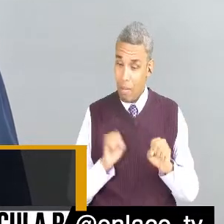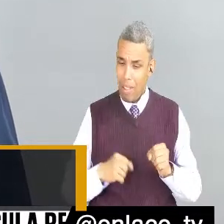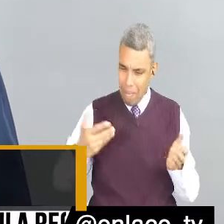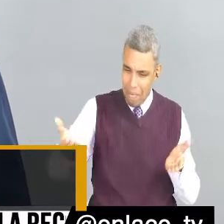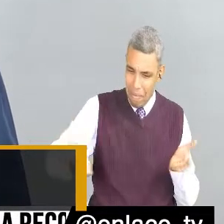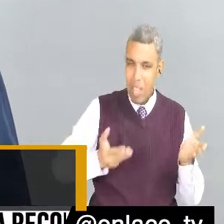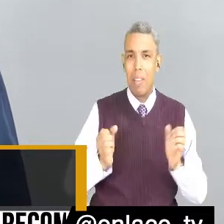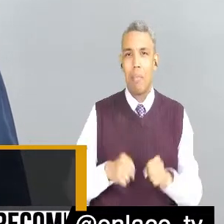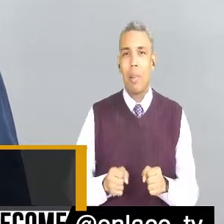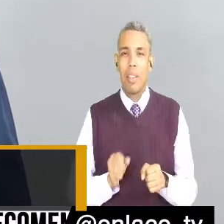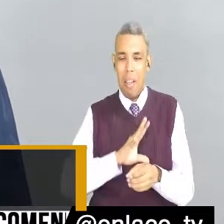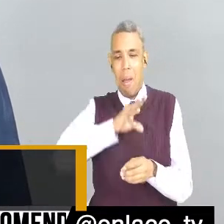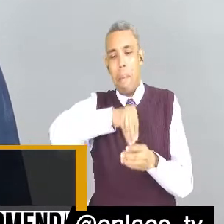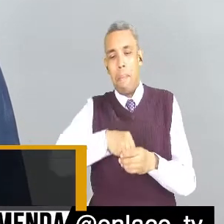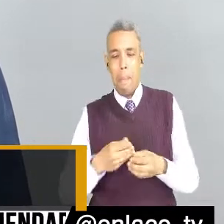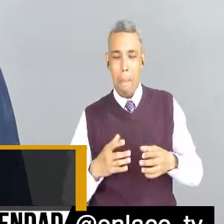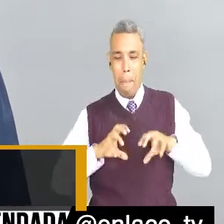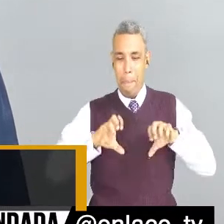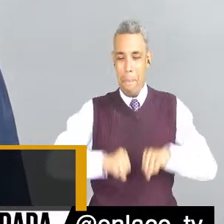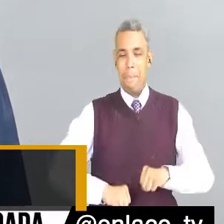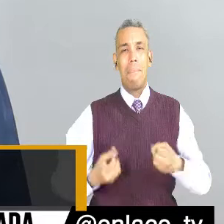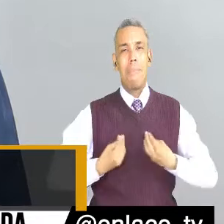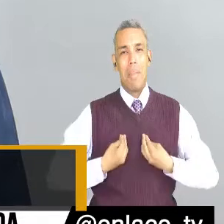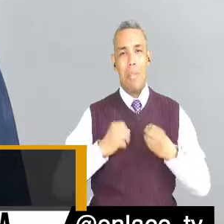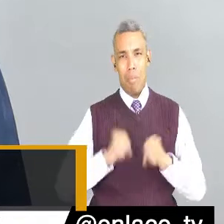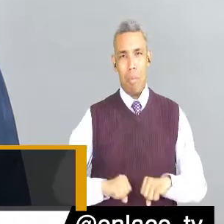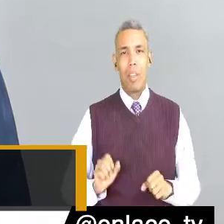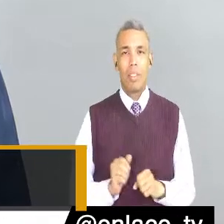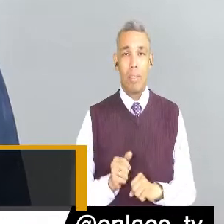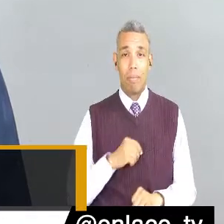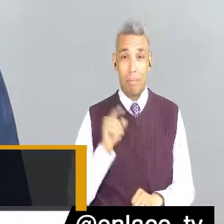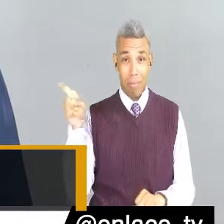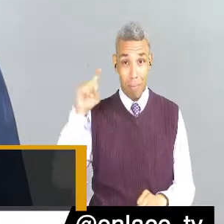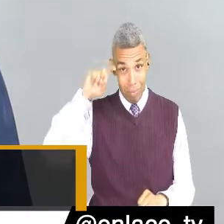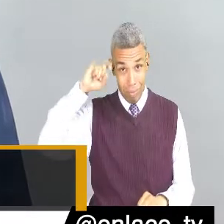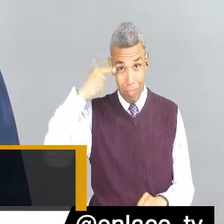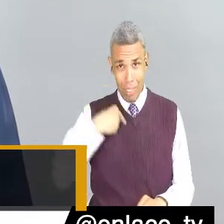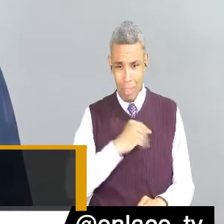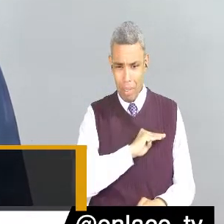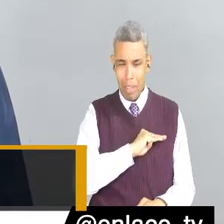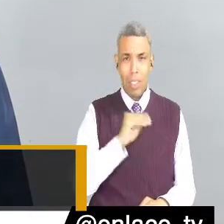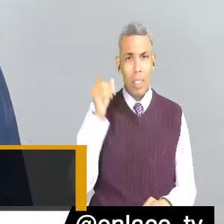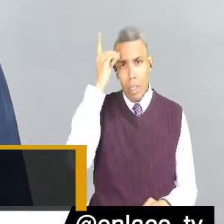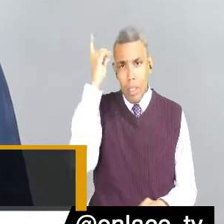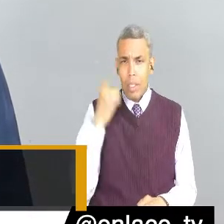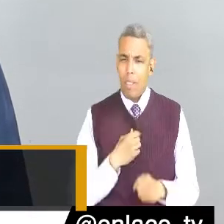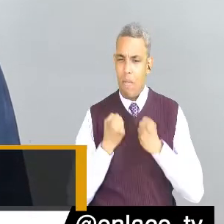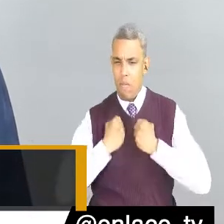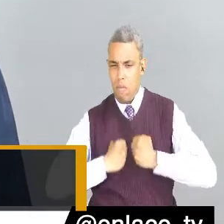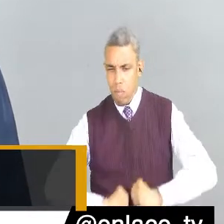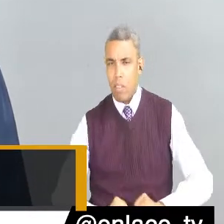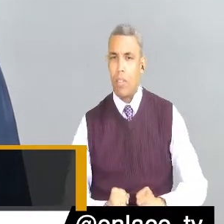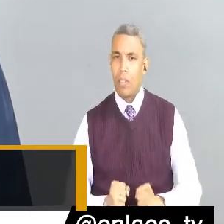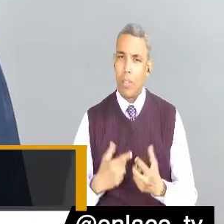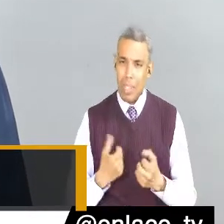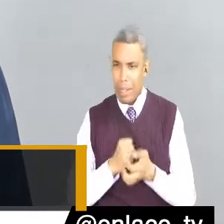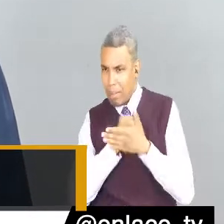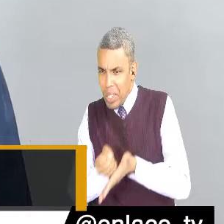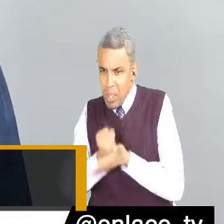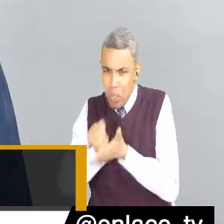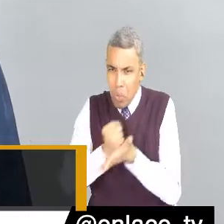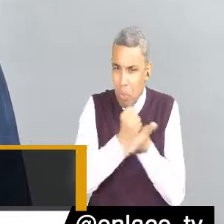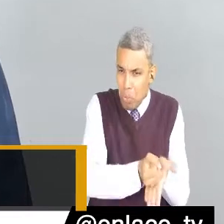tengan vivienda digna en Barranca Bermeja. Es un esfuerzo que está haciendo la administración municipal en cabeza del doctor Darío Echeverry, y los invitamos a todos para